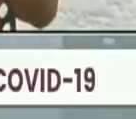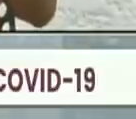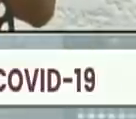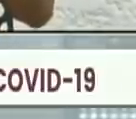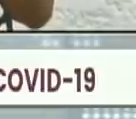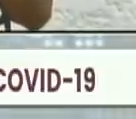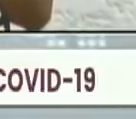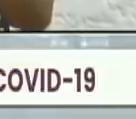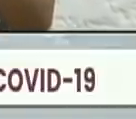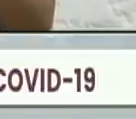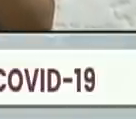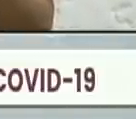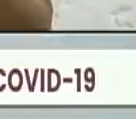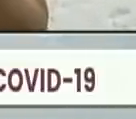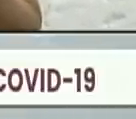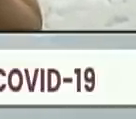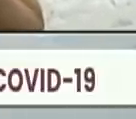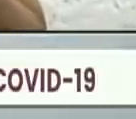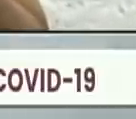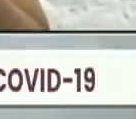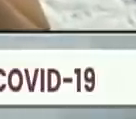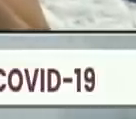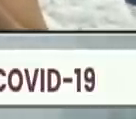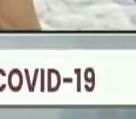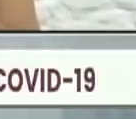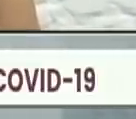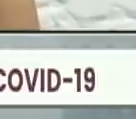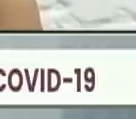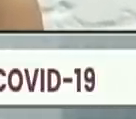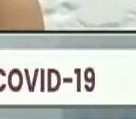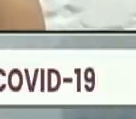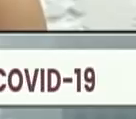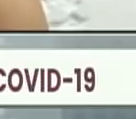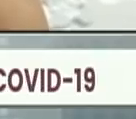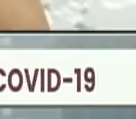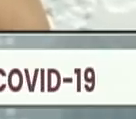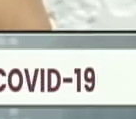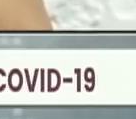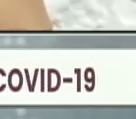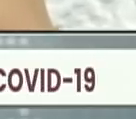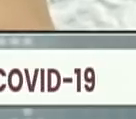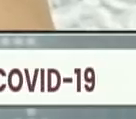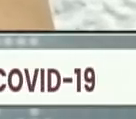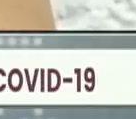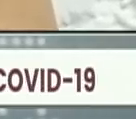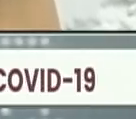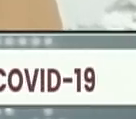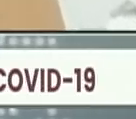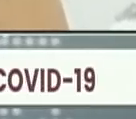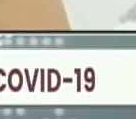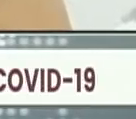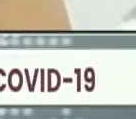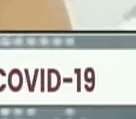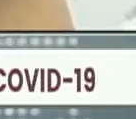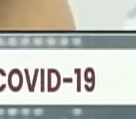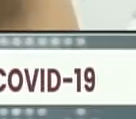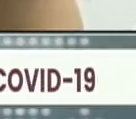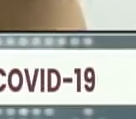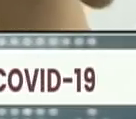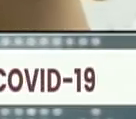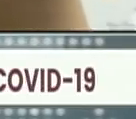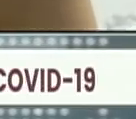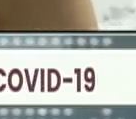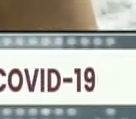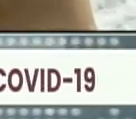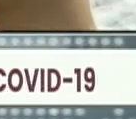Y lo dije, voy a ser el primero en vacunarme, como un acto de confianza, de fe,